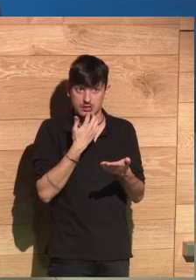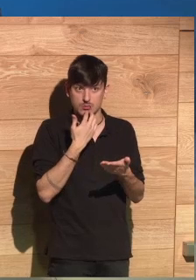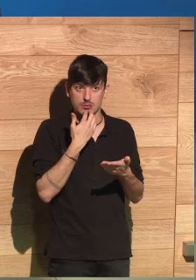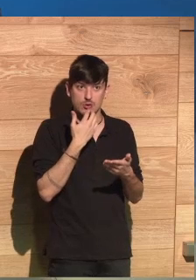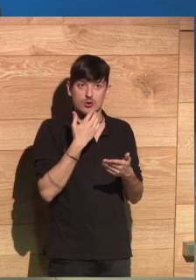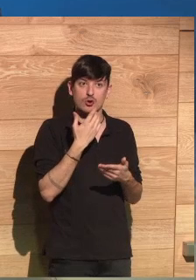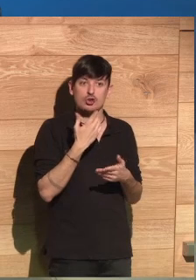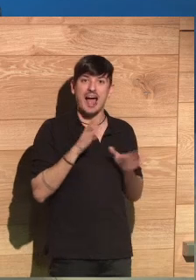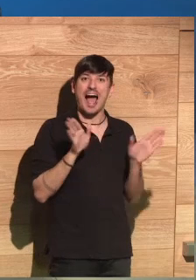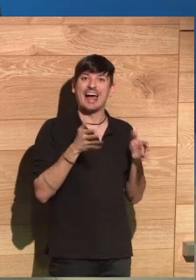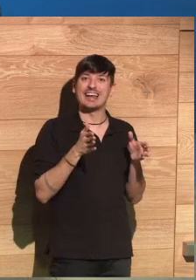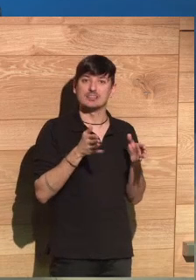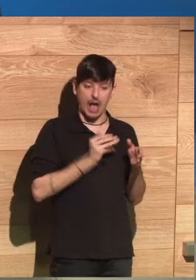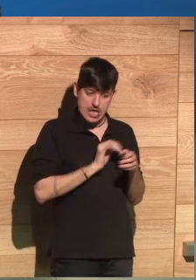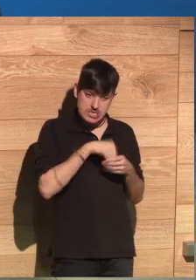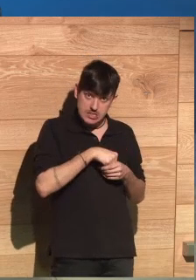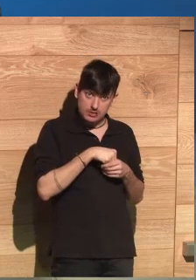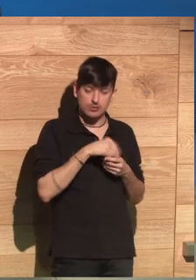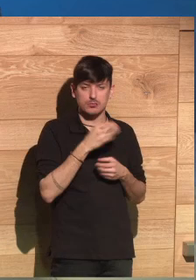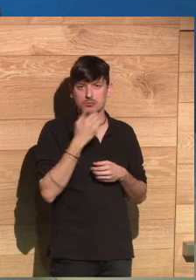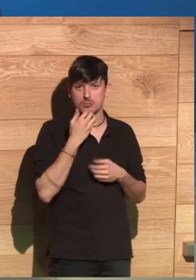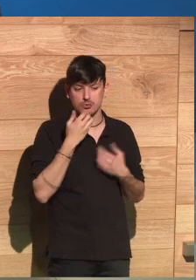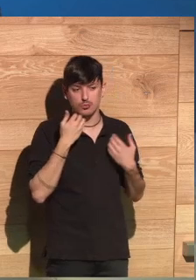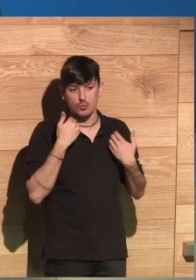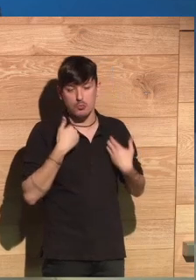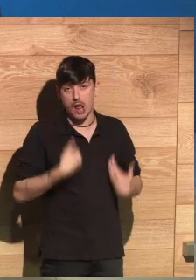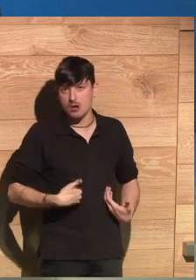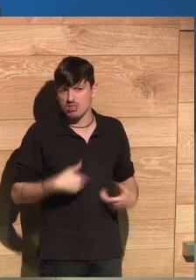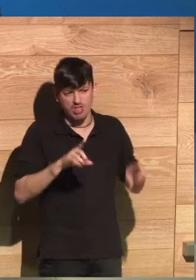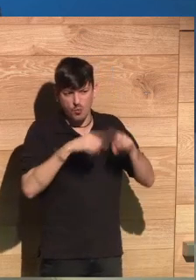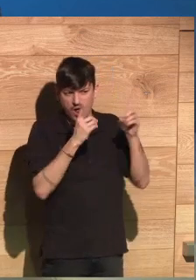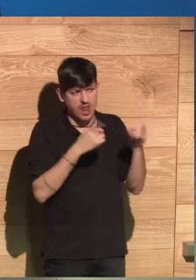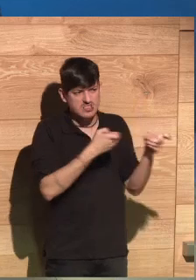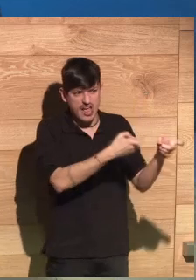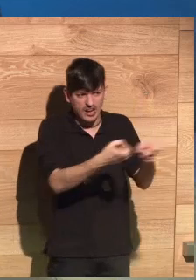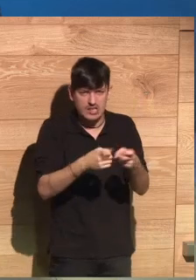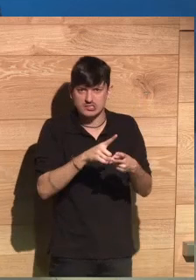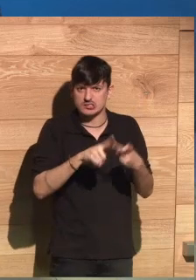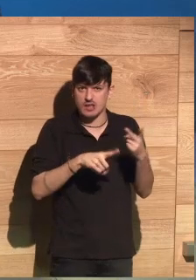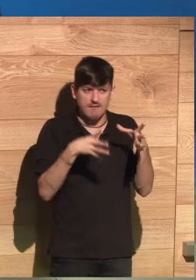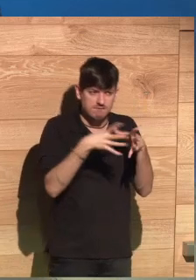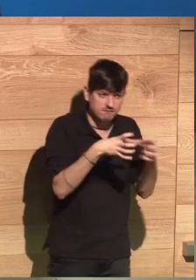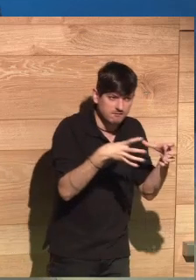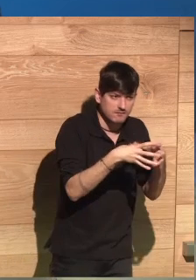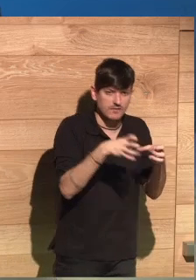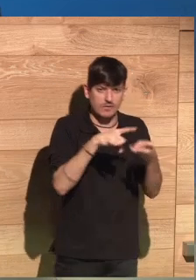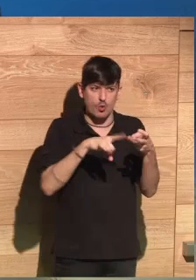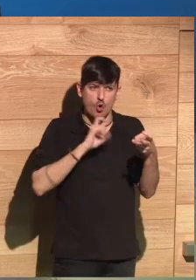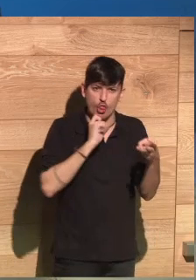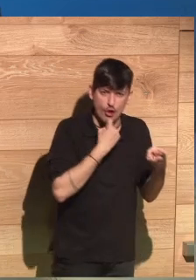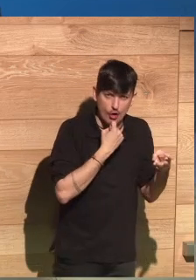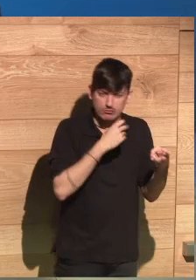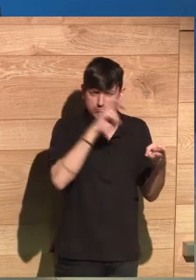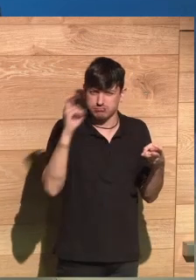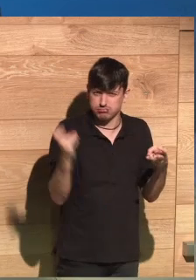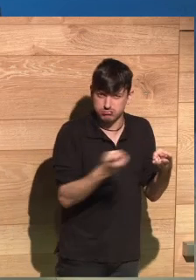ángeles que llevamos dentro, es decir, que en la condición humana, pese a las guerras, las ambiciones, los odios,